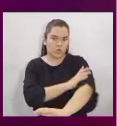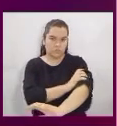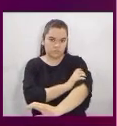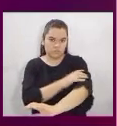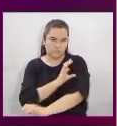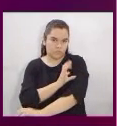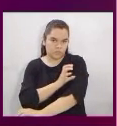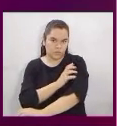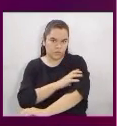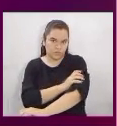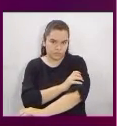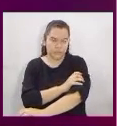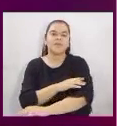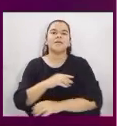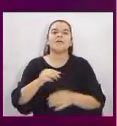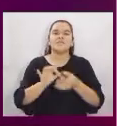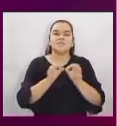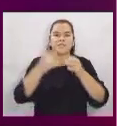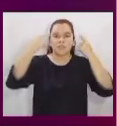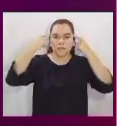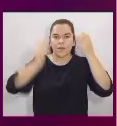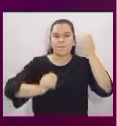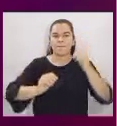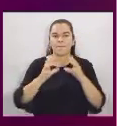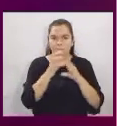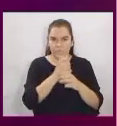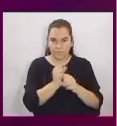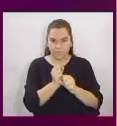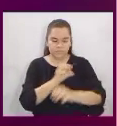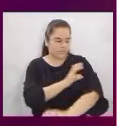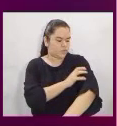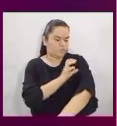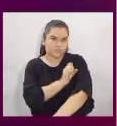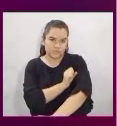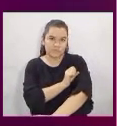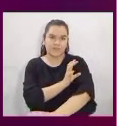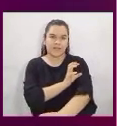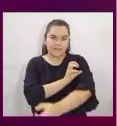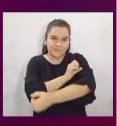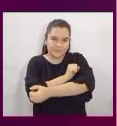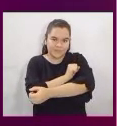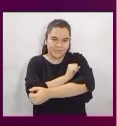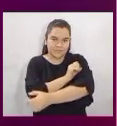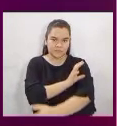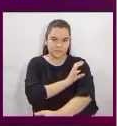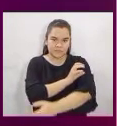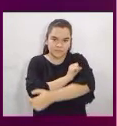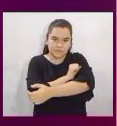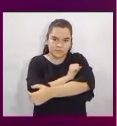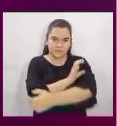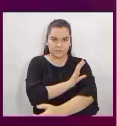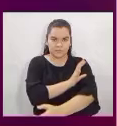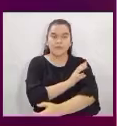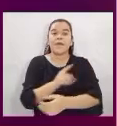contraiga un músculo viene de una célula motora. En este caso es